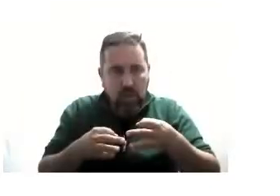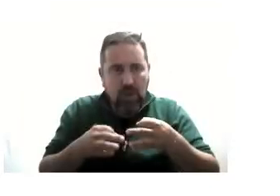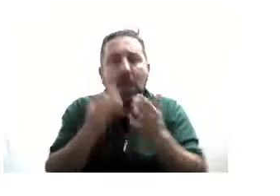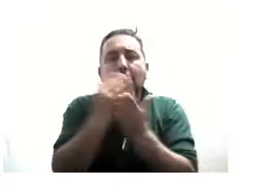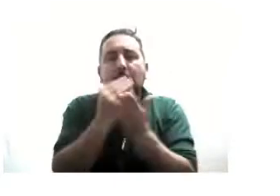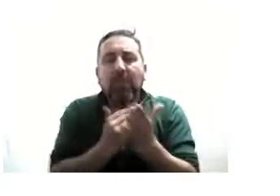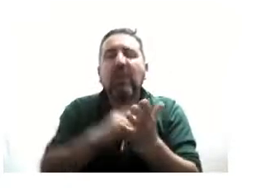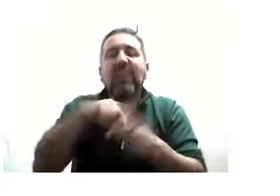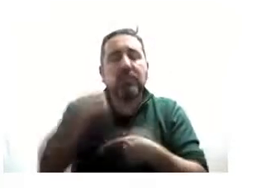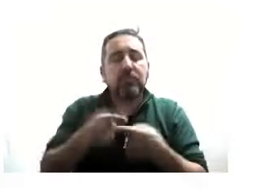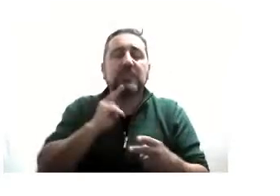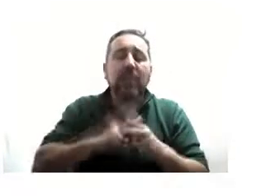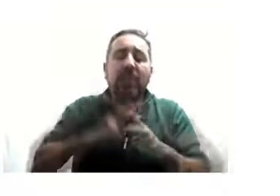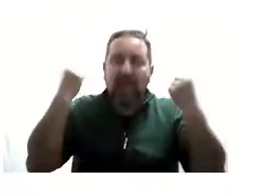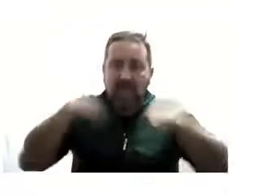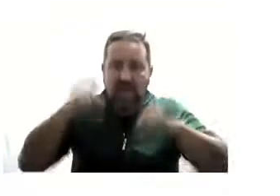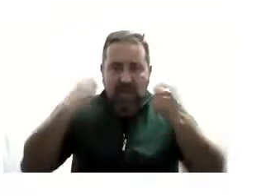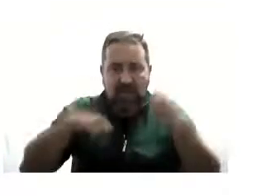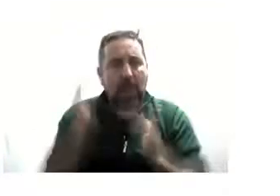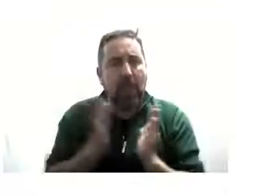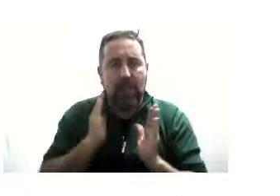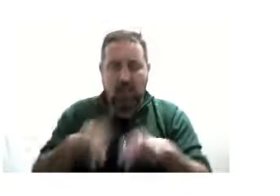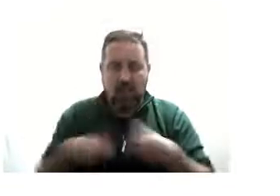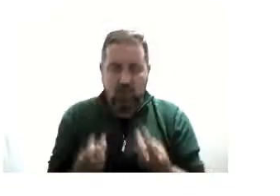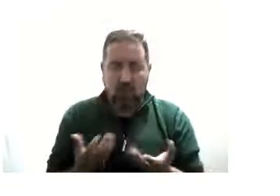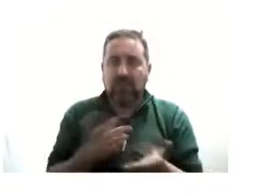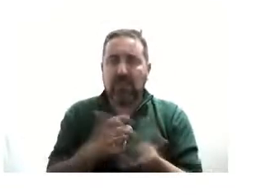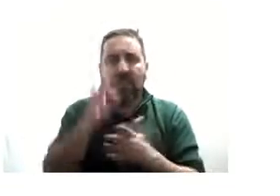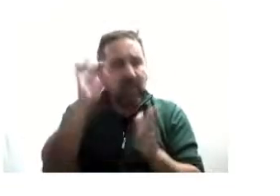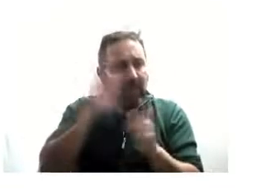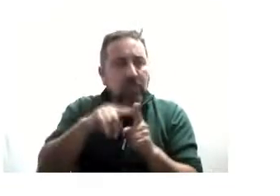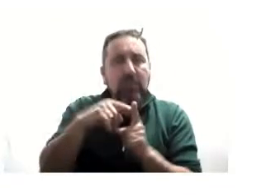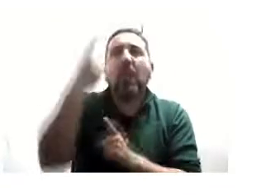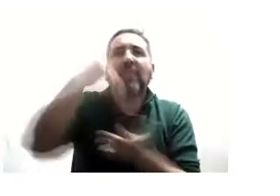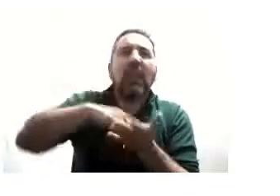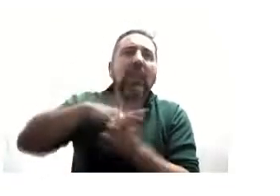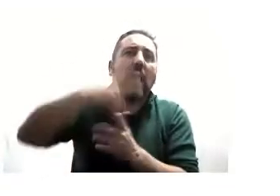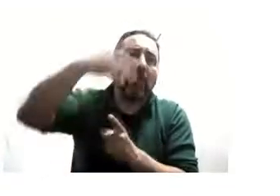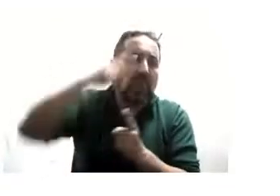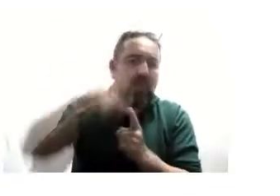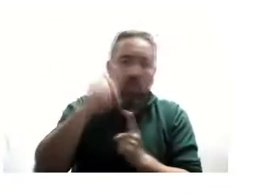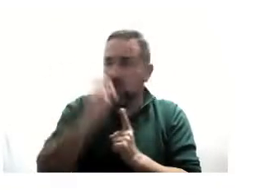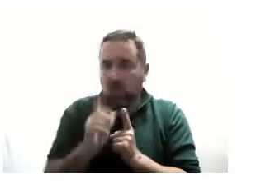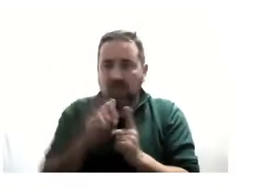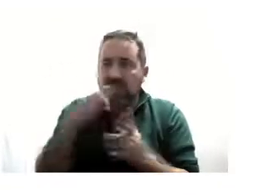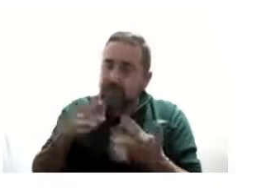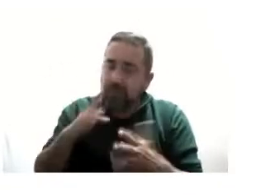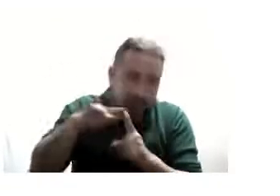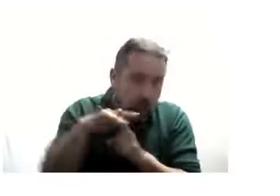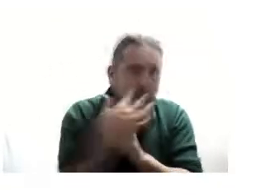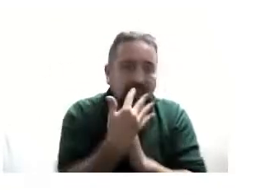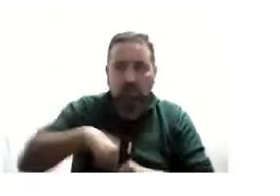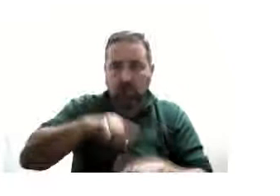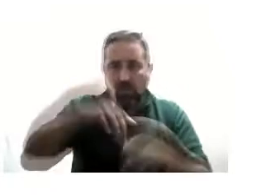la rehabilitación, ¿no? Eso no hay que entender como los implantes como una técnica quirúrgica aislada, hay que entenderla siempre en el contexto de un